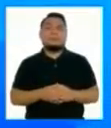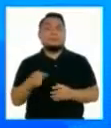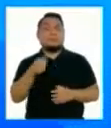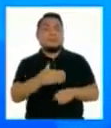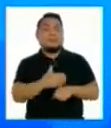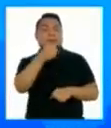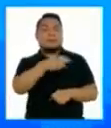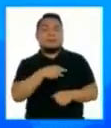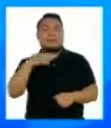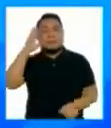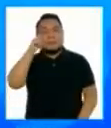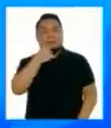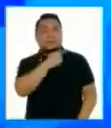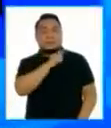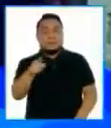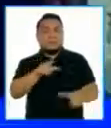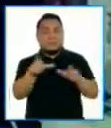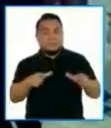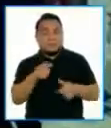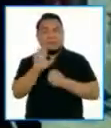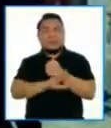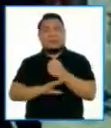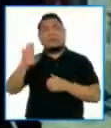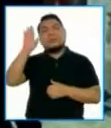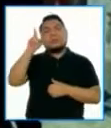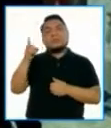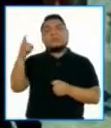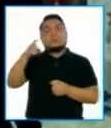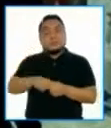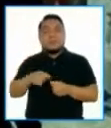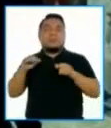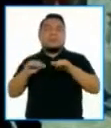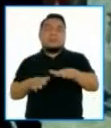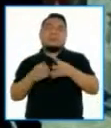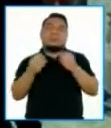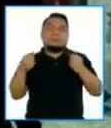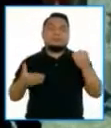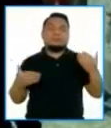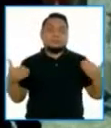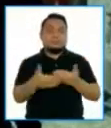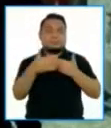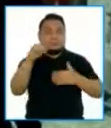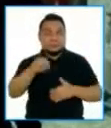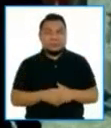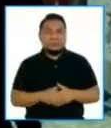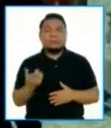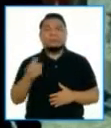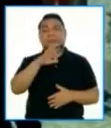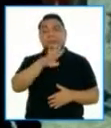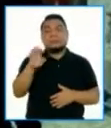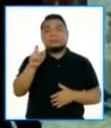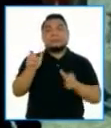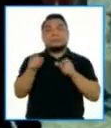Mientras que en Ica, el ministro del Interior arribó a la región para brindar respaldo a los policías que participaron en el desbloqueo de varios tramos de la Panamericana Sur,